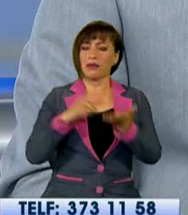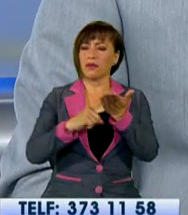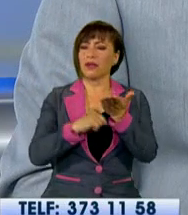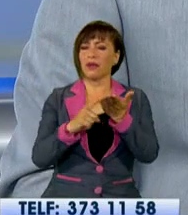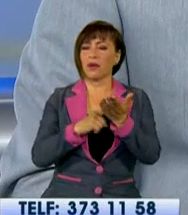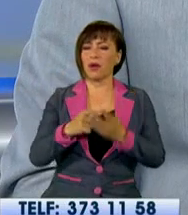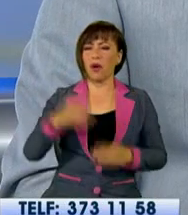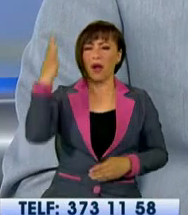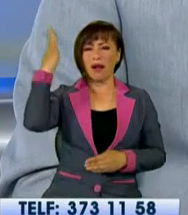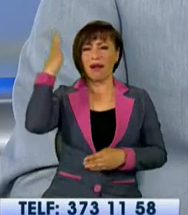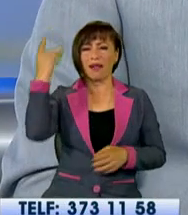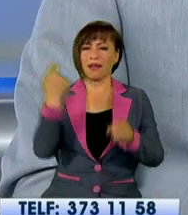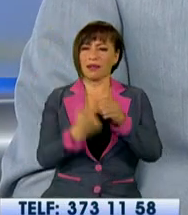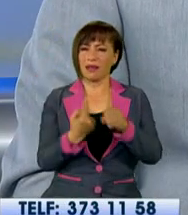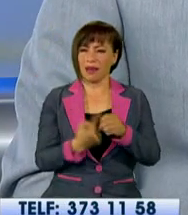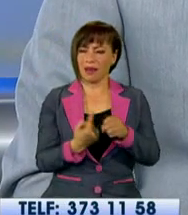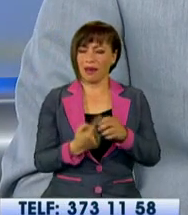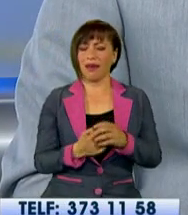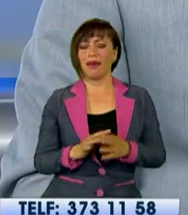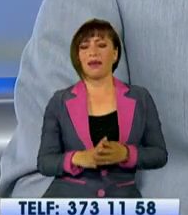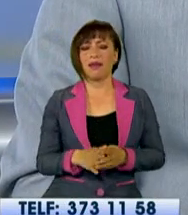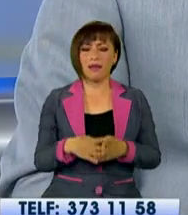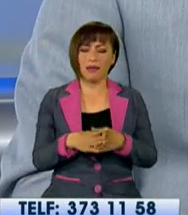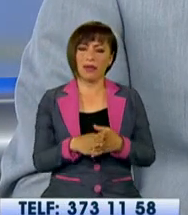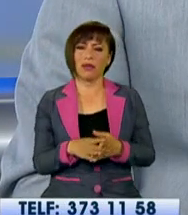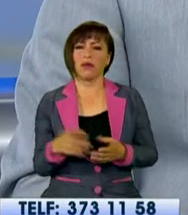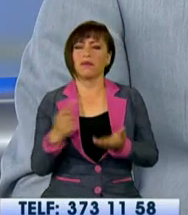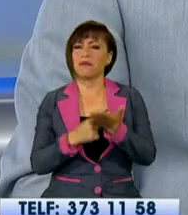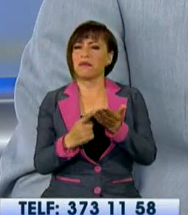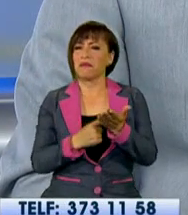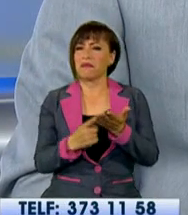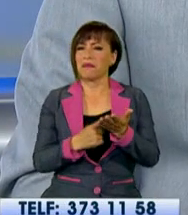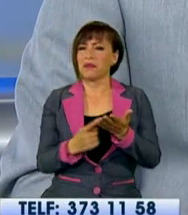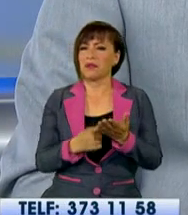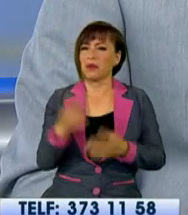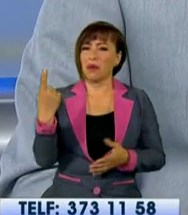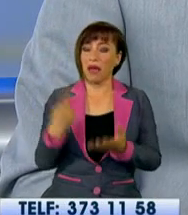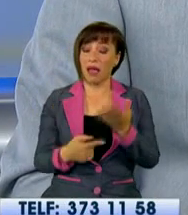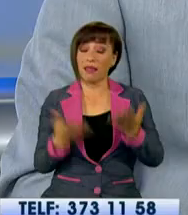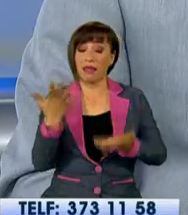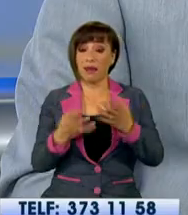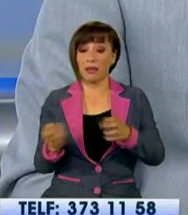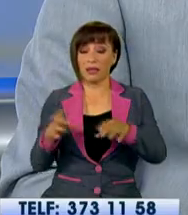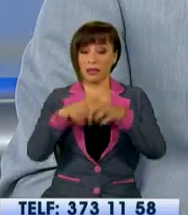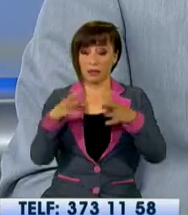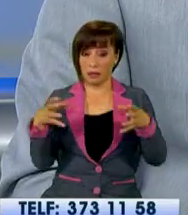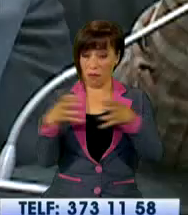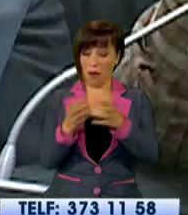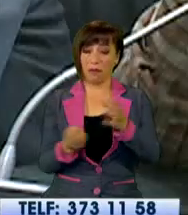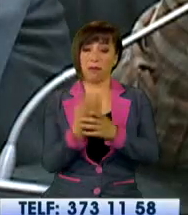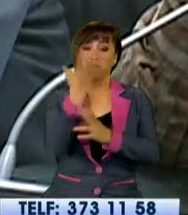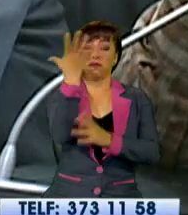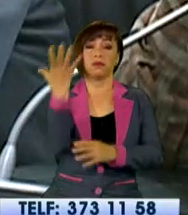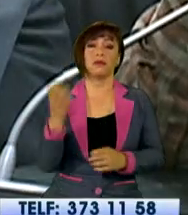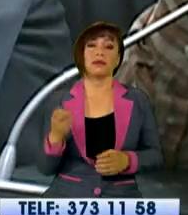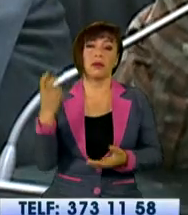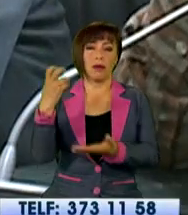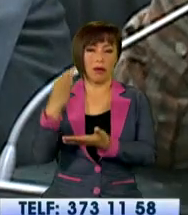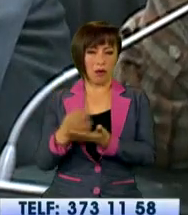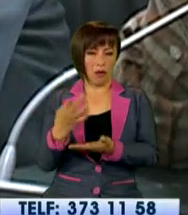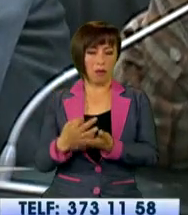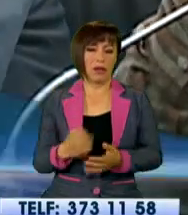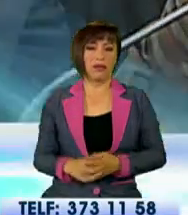Quito, Rumiñahui y Mejía para conocer las acciones que se están tomando con respecto a la posible erupción del volcán Cotopaxi. El director